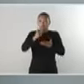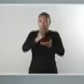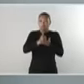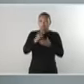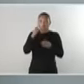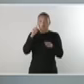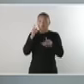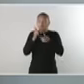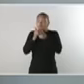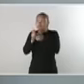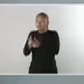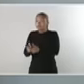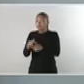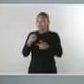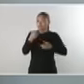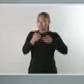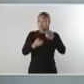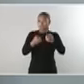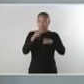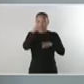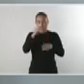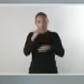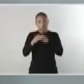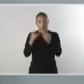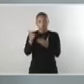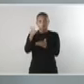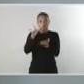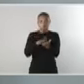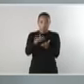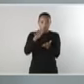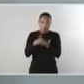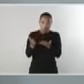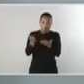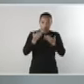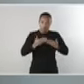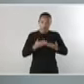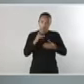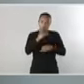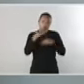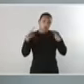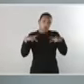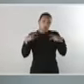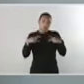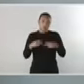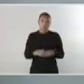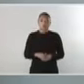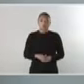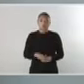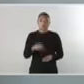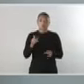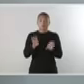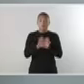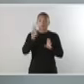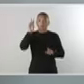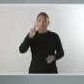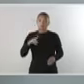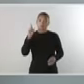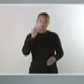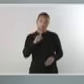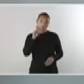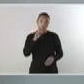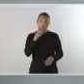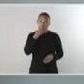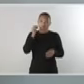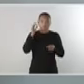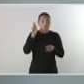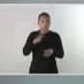al gasto público para que los apoyos lleguen a quien deben de llegar la honestidad de las mujeres está plenamente comprobada